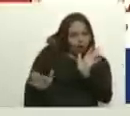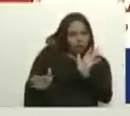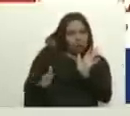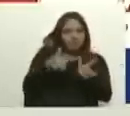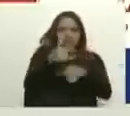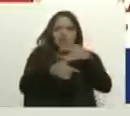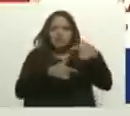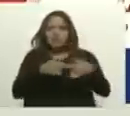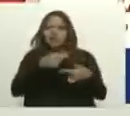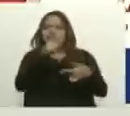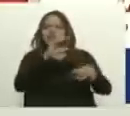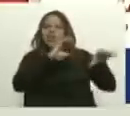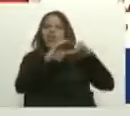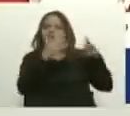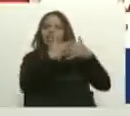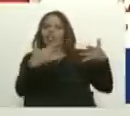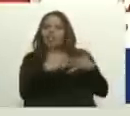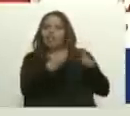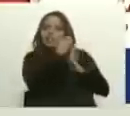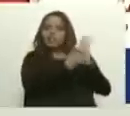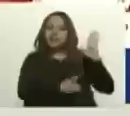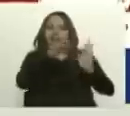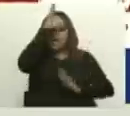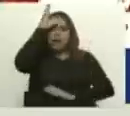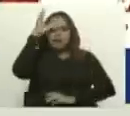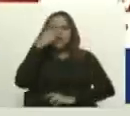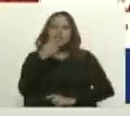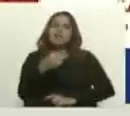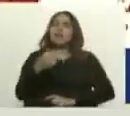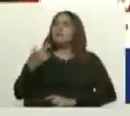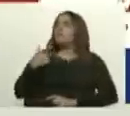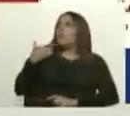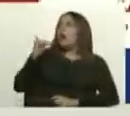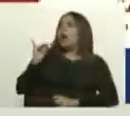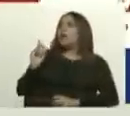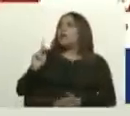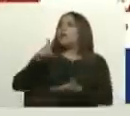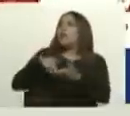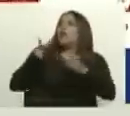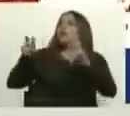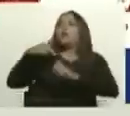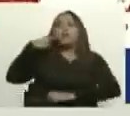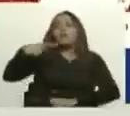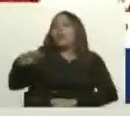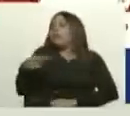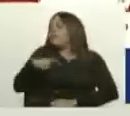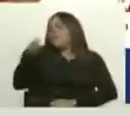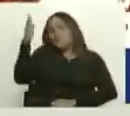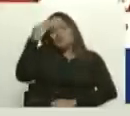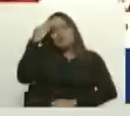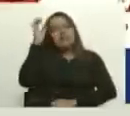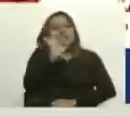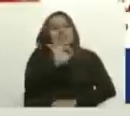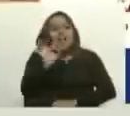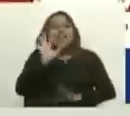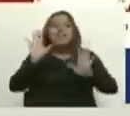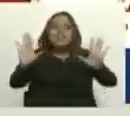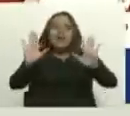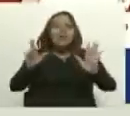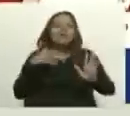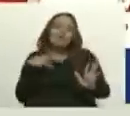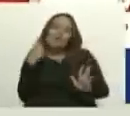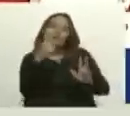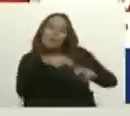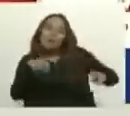de ese comunicado salga Capriles diciendo, bueno, yo estoy recién llegado a la política, no sé nada de esto, déjame averiguar qué fue lo que